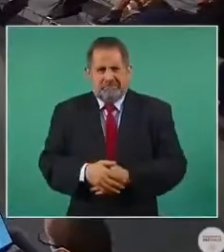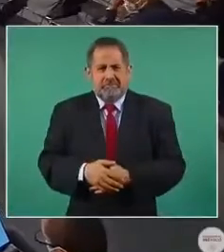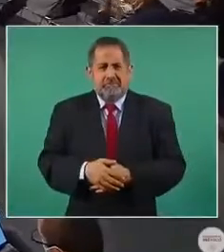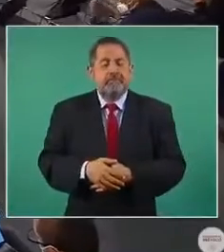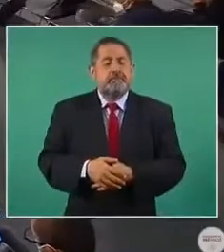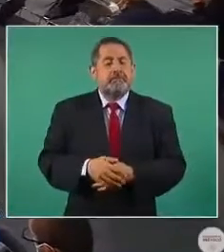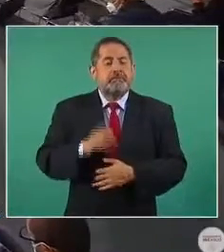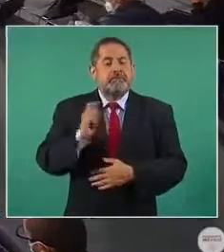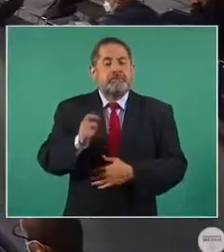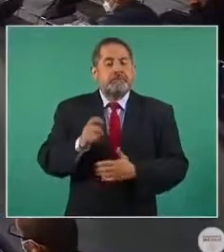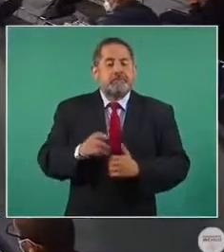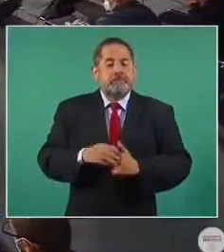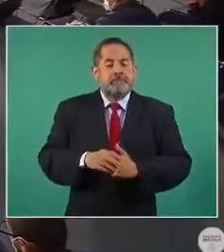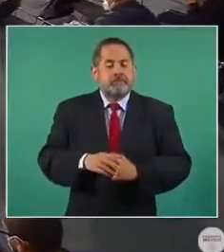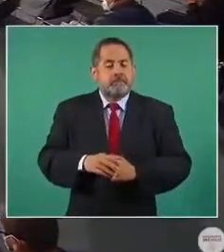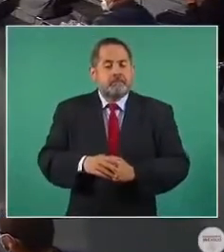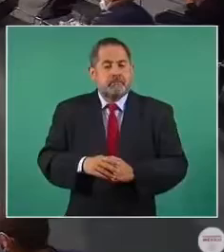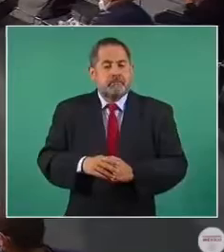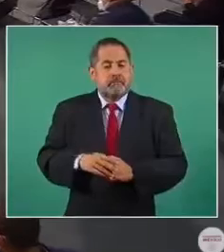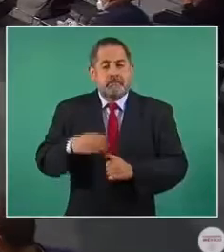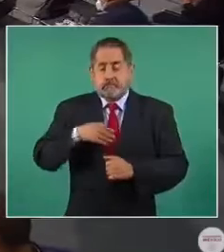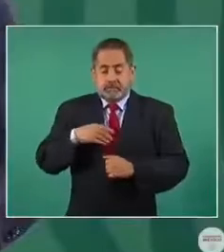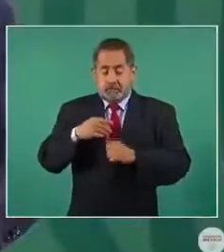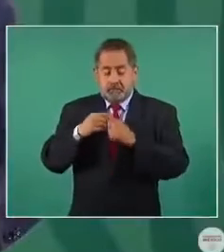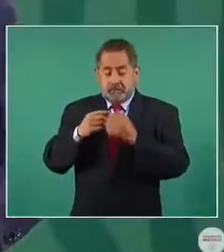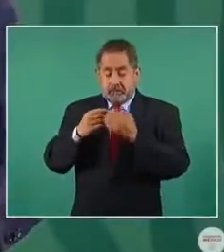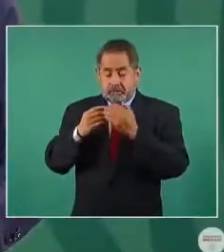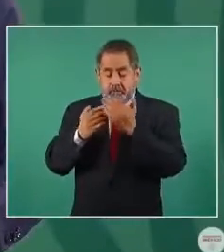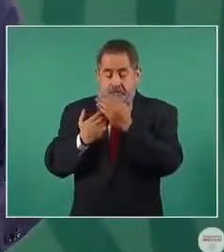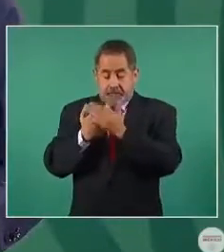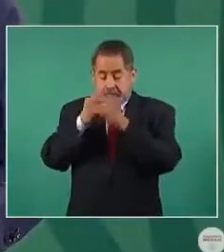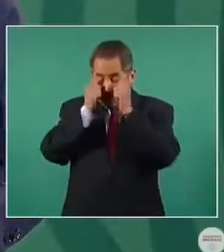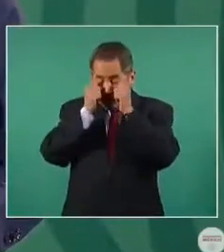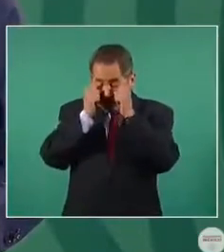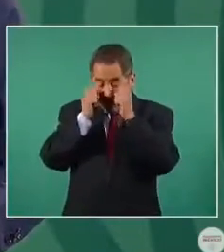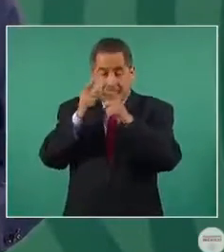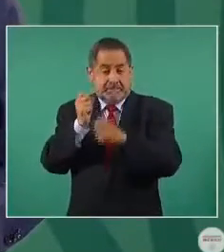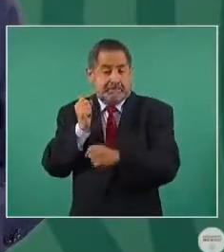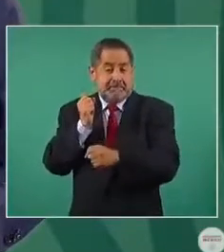Es que yo me levanto muy temprano.